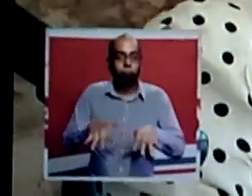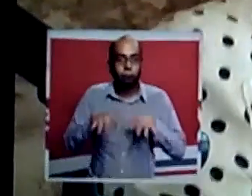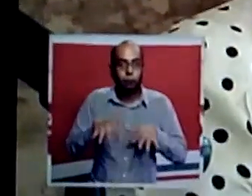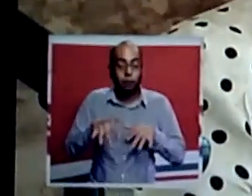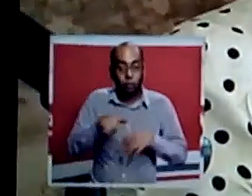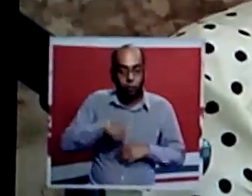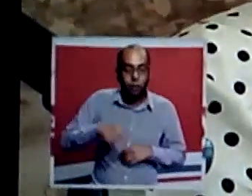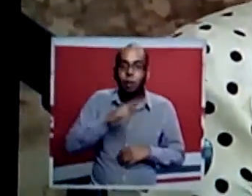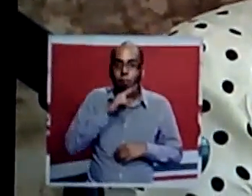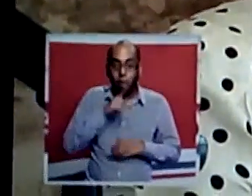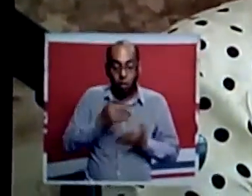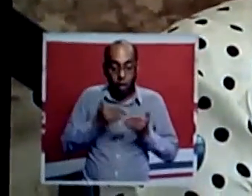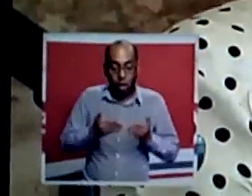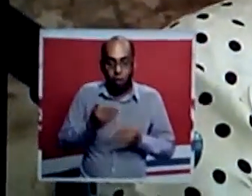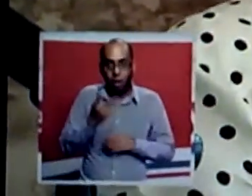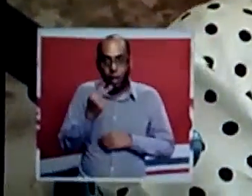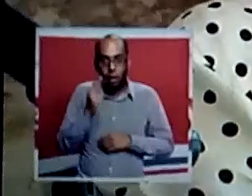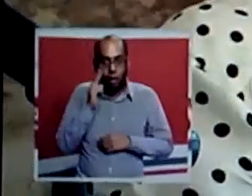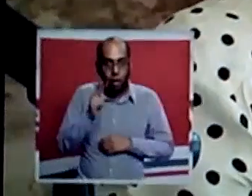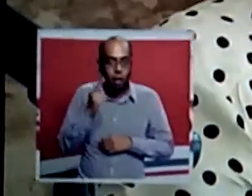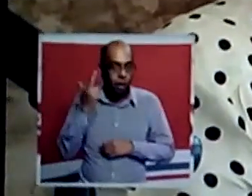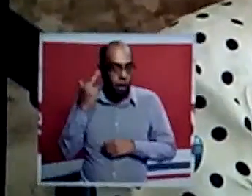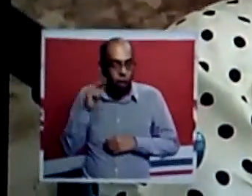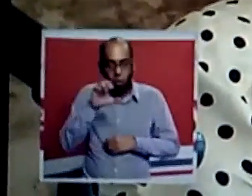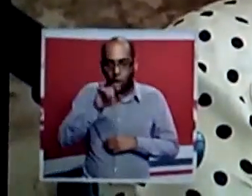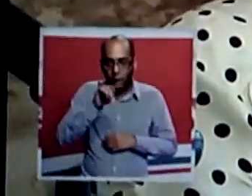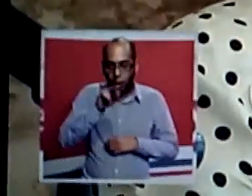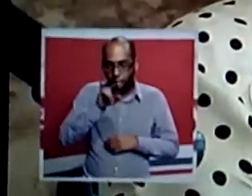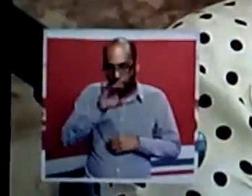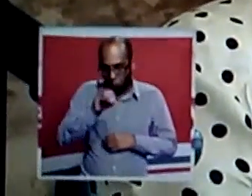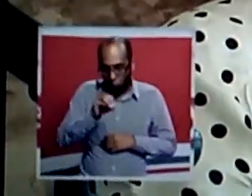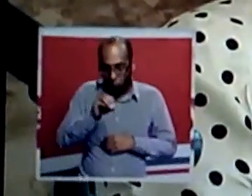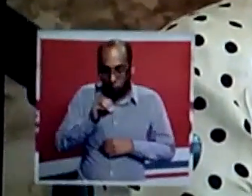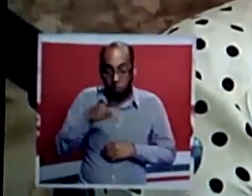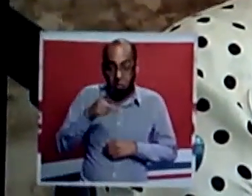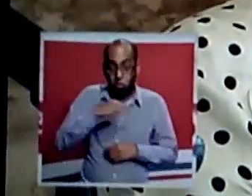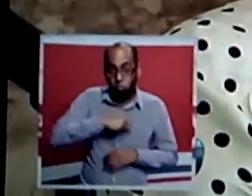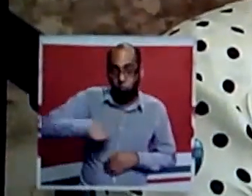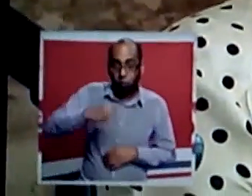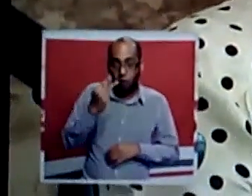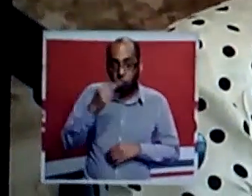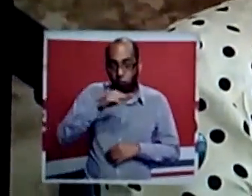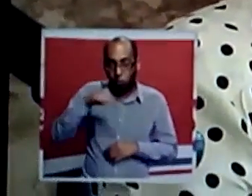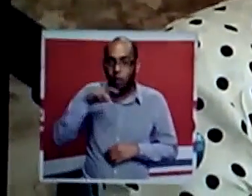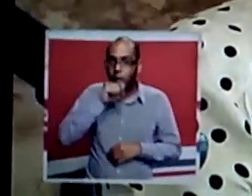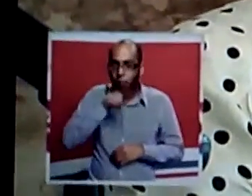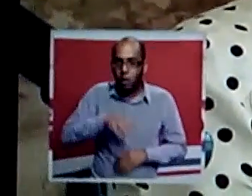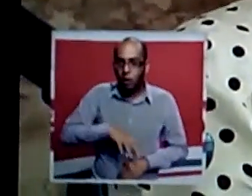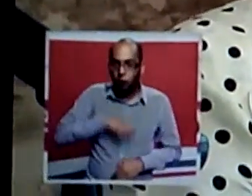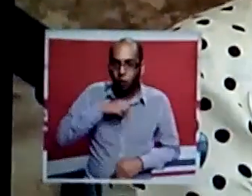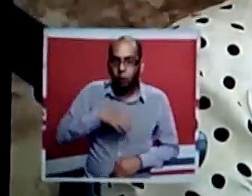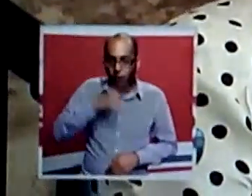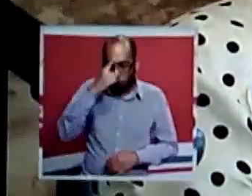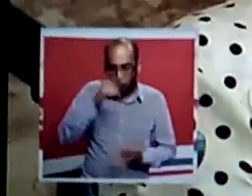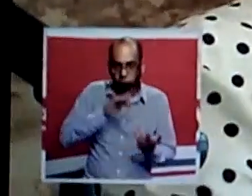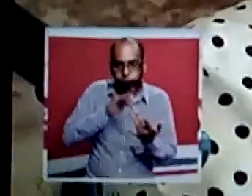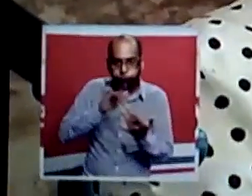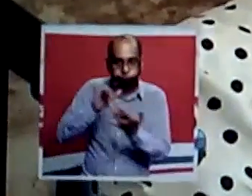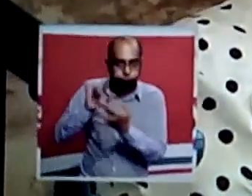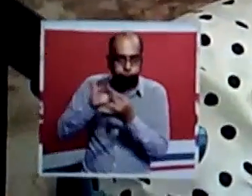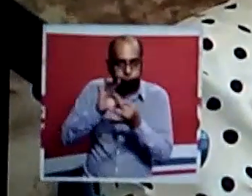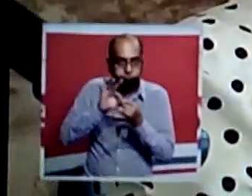una alternativa en el espectro radioeléctrico, pero que también nos esforzamos por llegar e interactuar con el auditorio a través